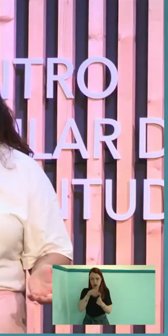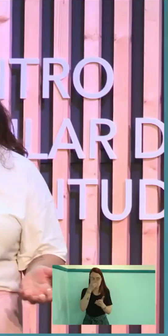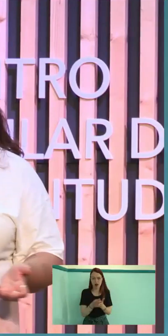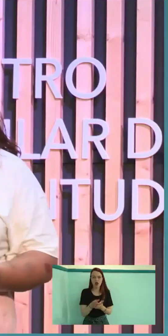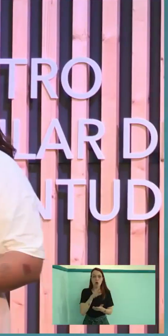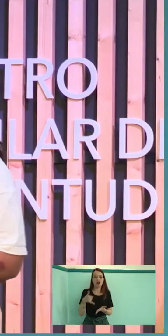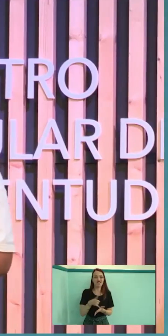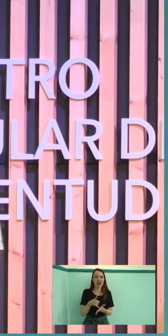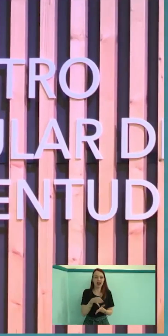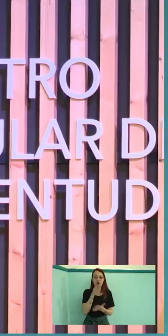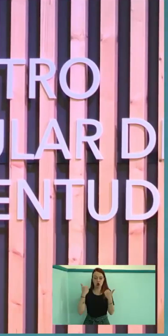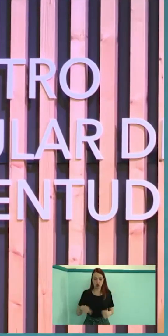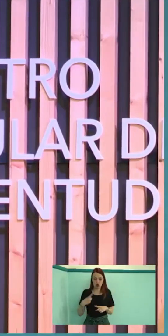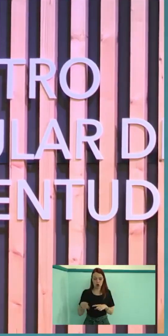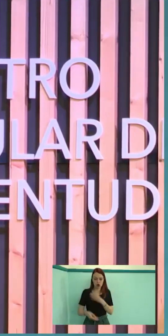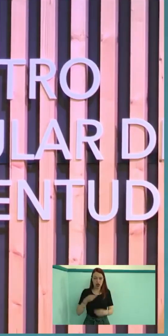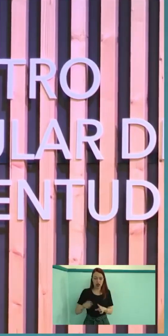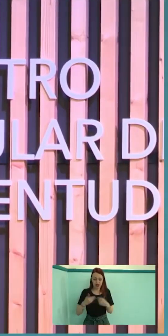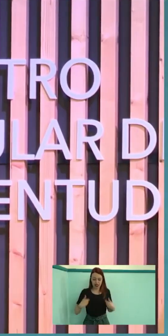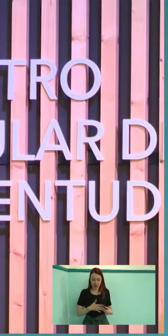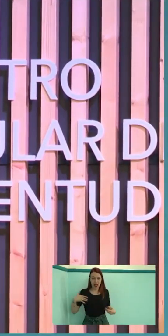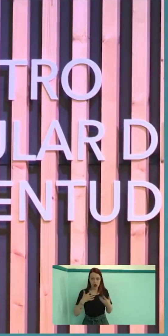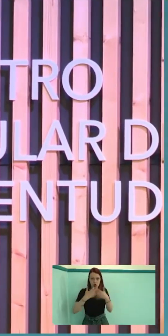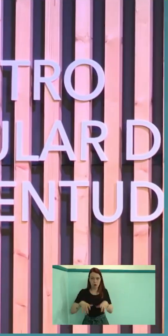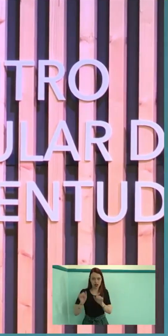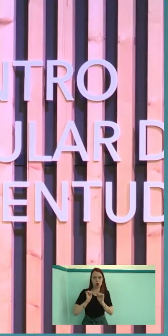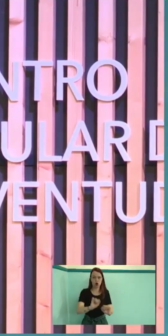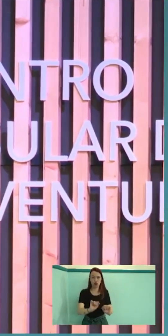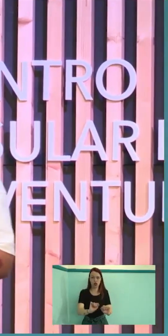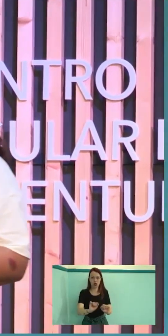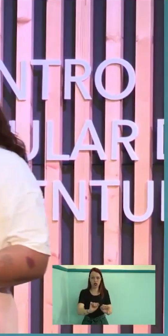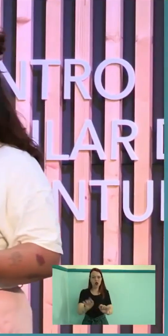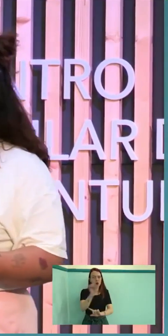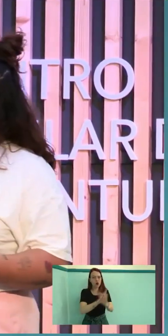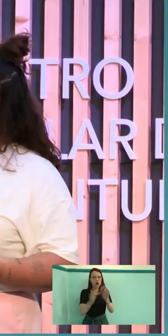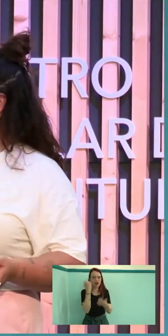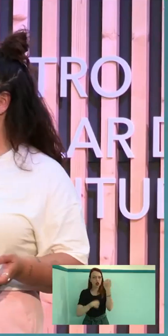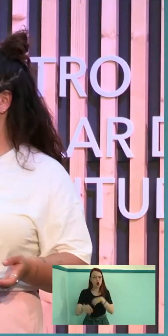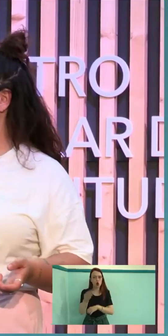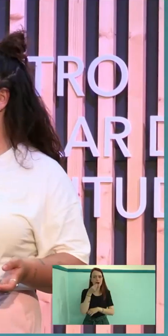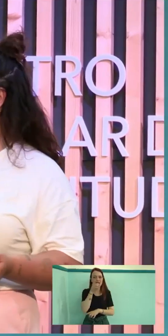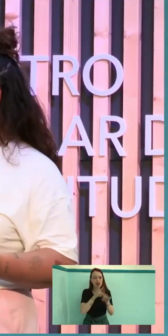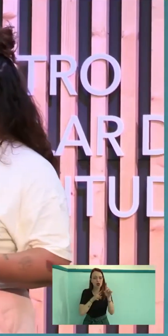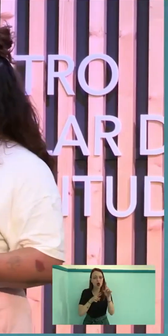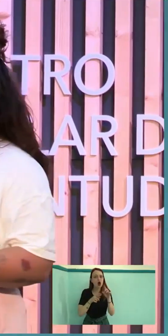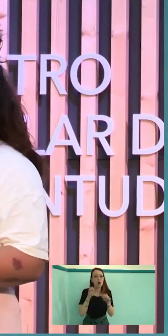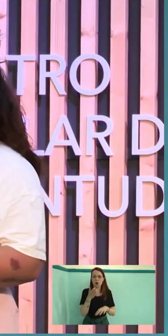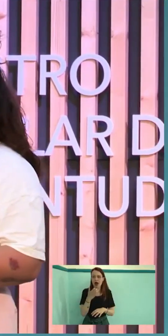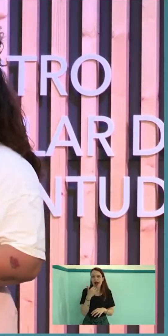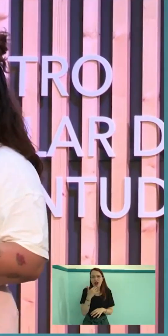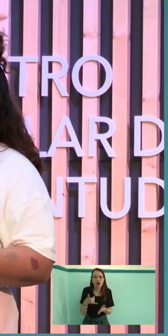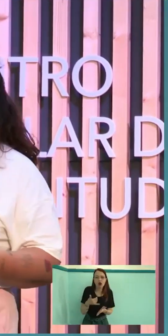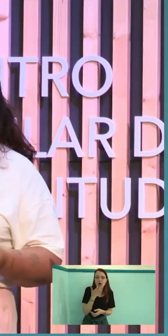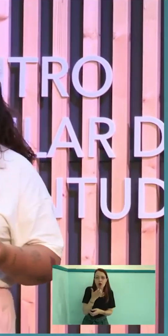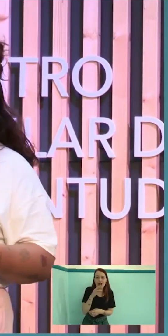protege no de de todo lo que estamos haciendo los cc no son una broma para que veáis más datos más de 65 por de pacientes de